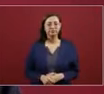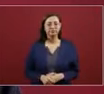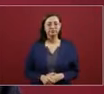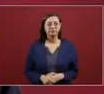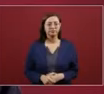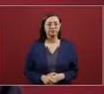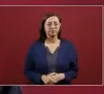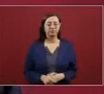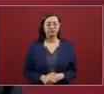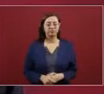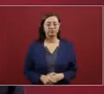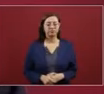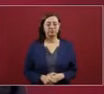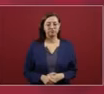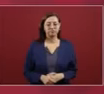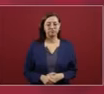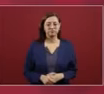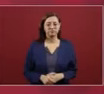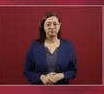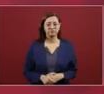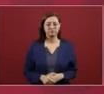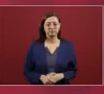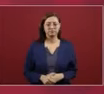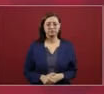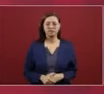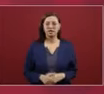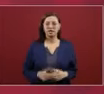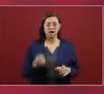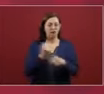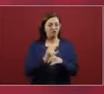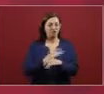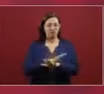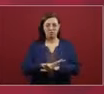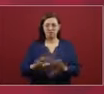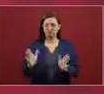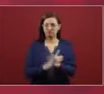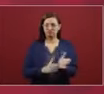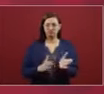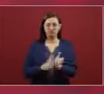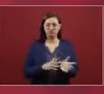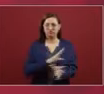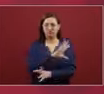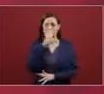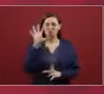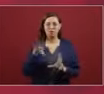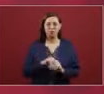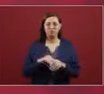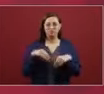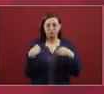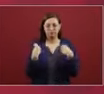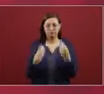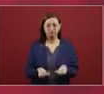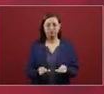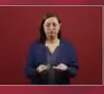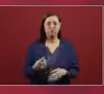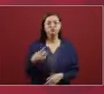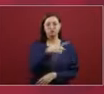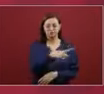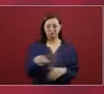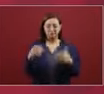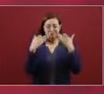Se les va a entregar toda la información para que se pueda